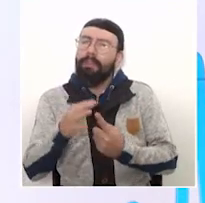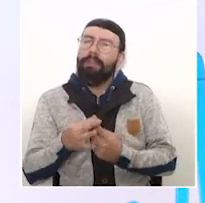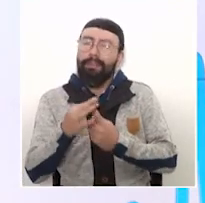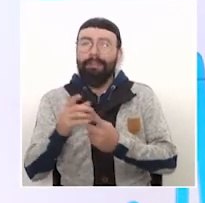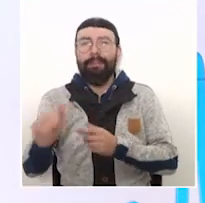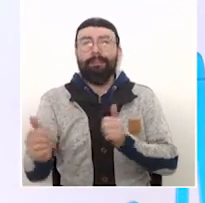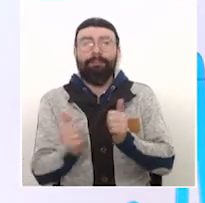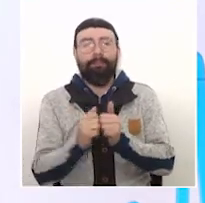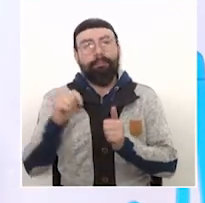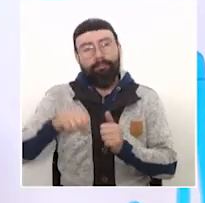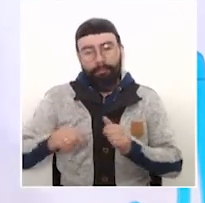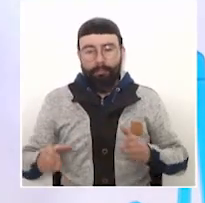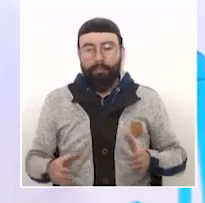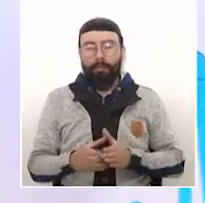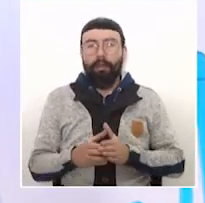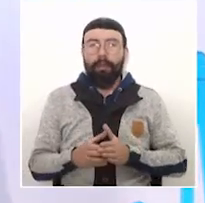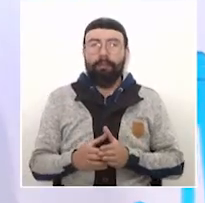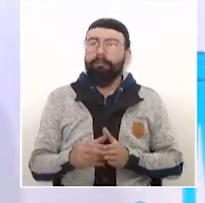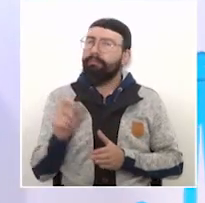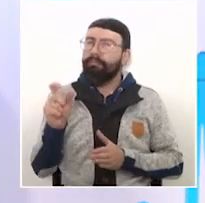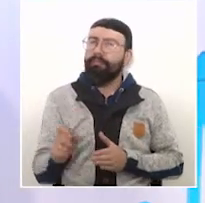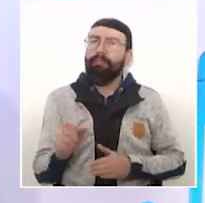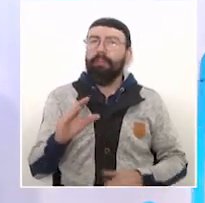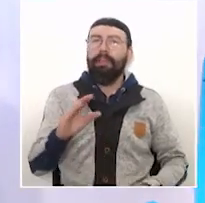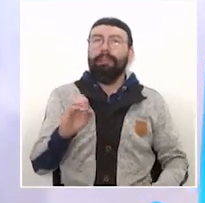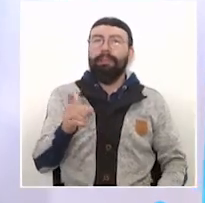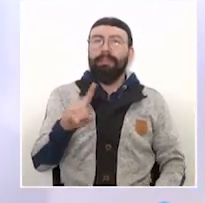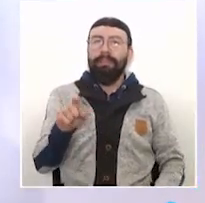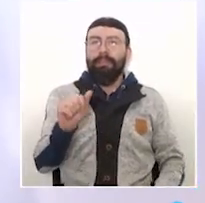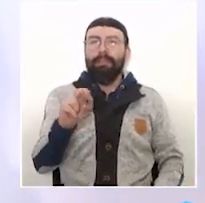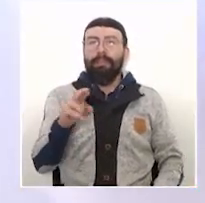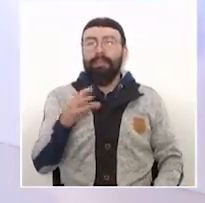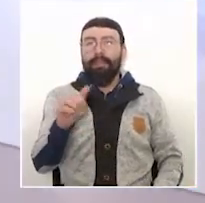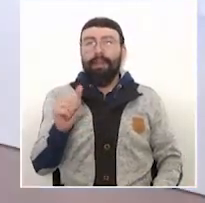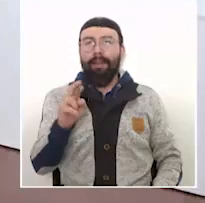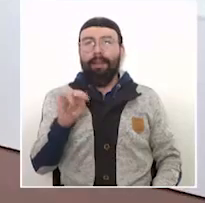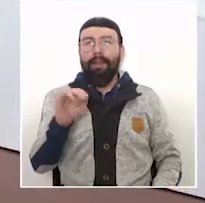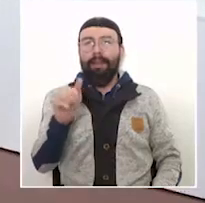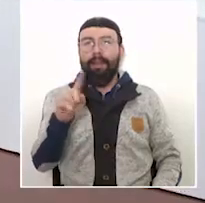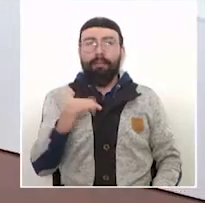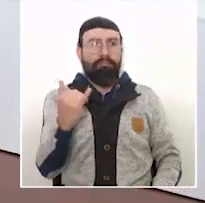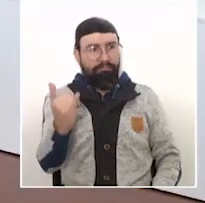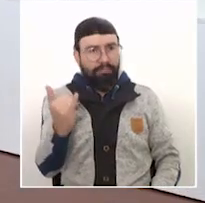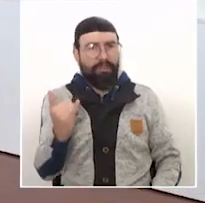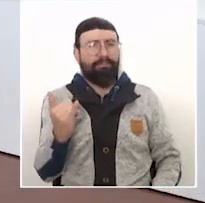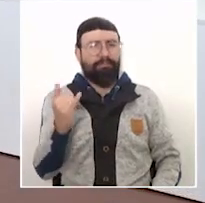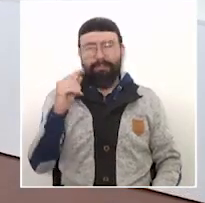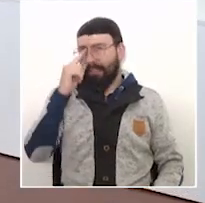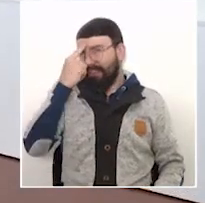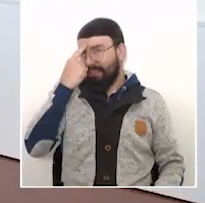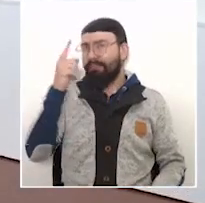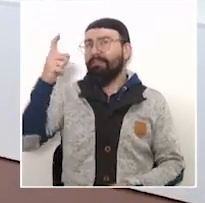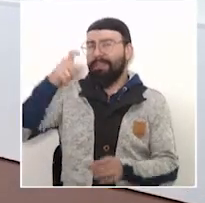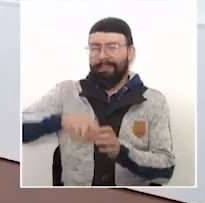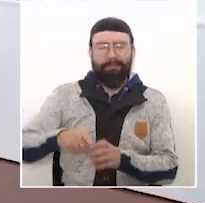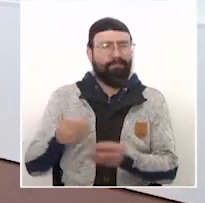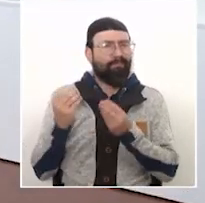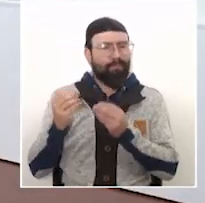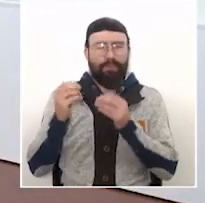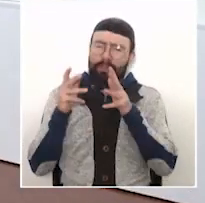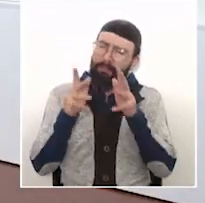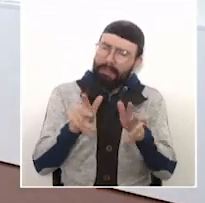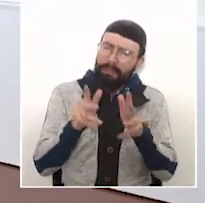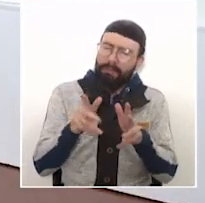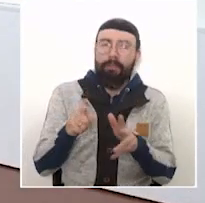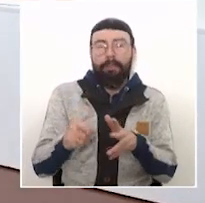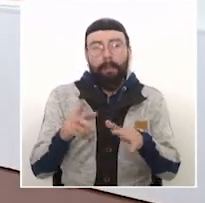en nuestro equipo es César Arias, quien ha tenido la oportunidad de estar mucho en la India, educándose en medicina ayurveda,